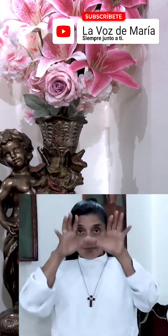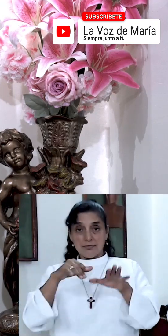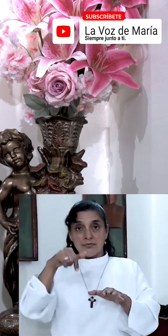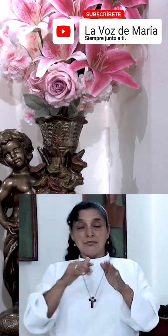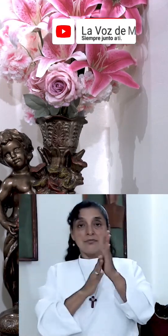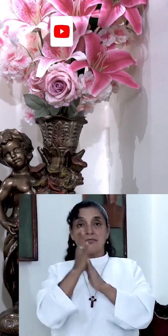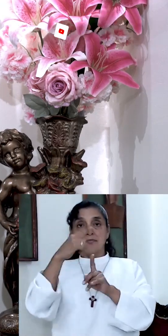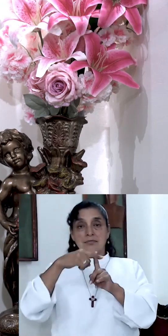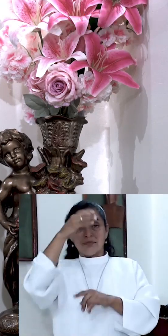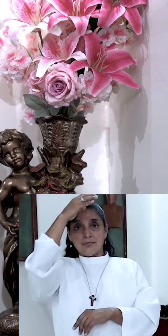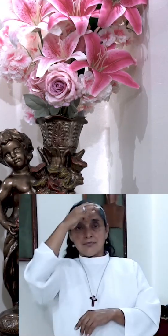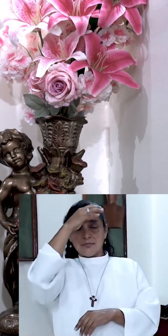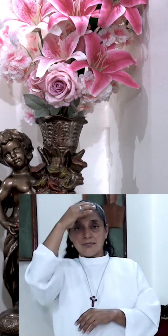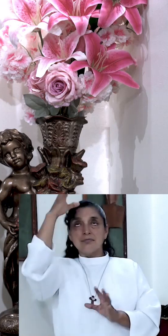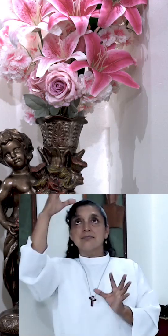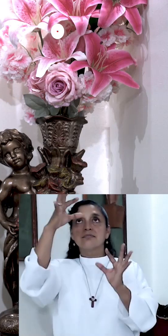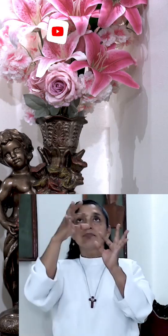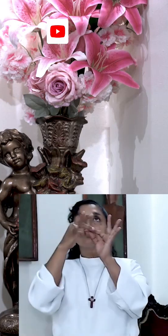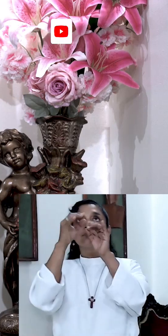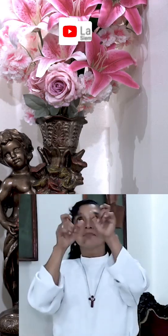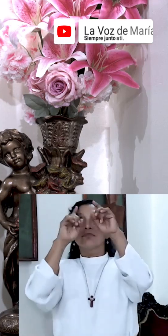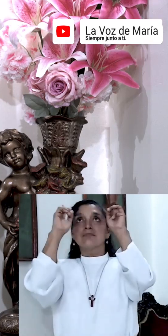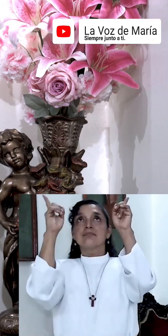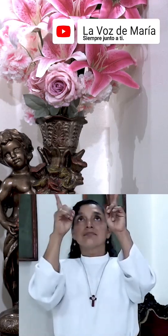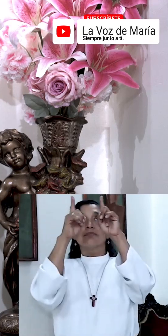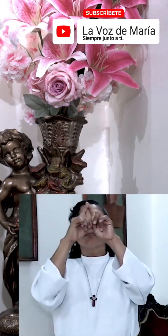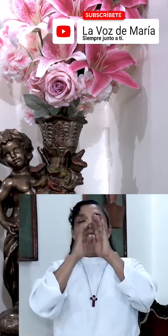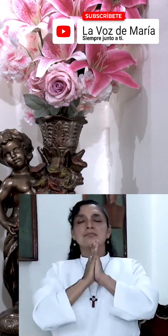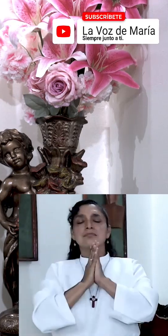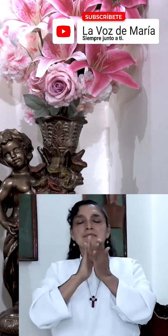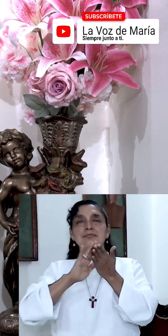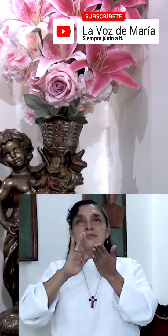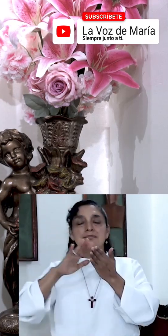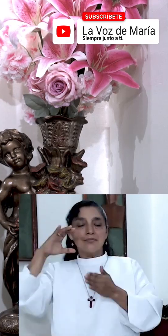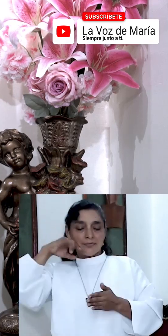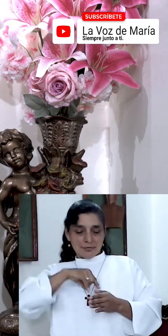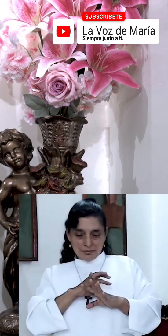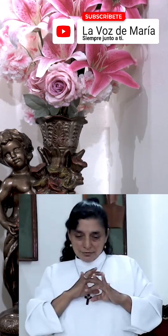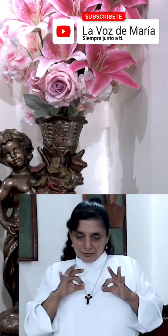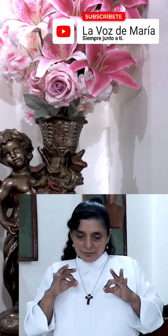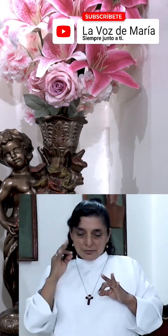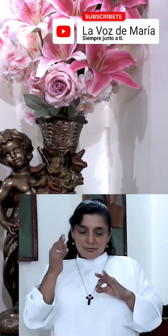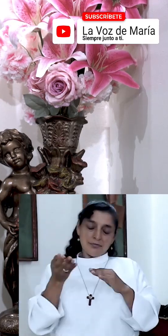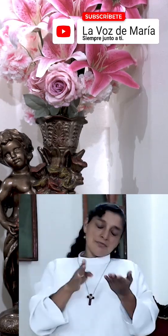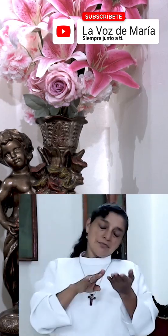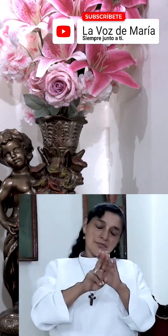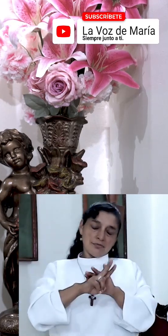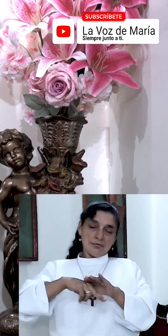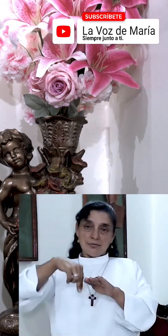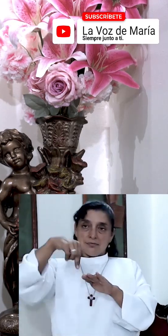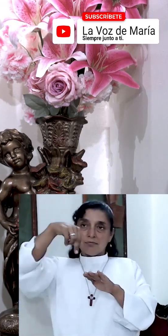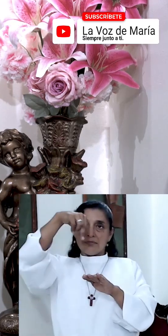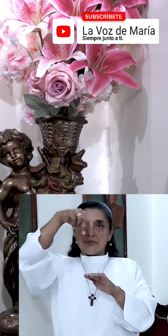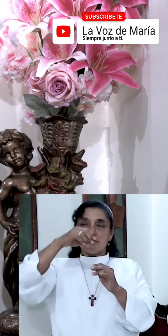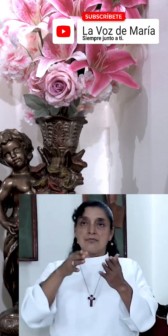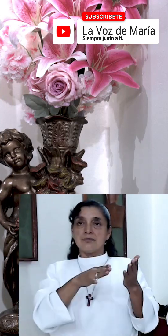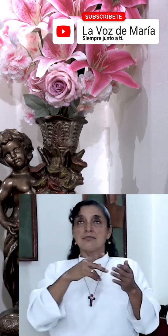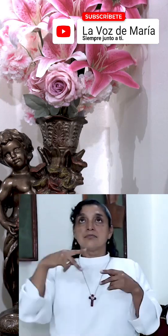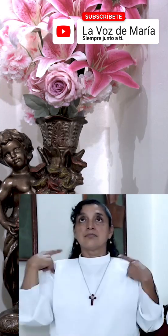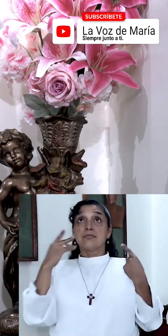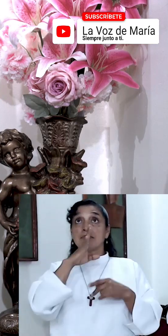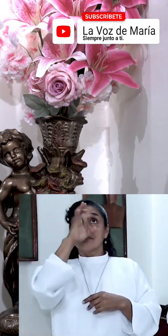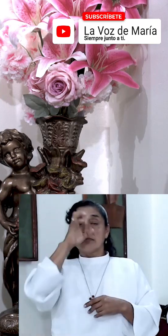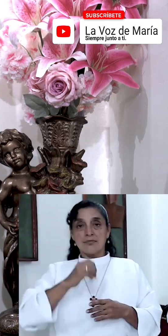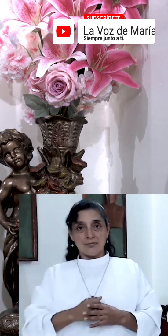en esta Iglesia Católica, en la comunión de los santos, en el perdón de los pecados, en la resurrección de los muertos y en la